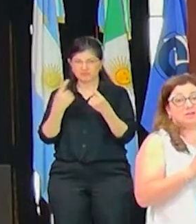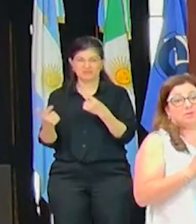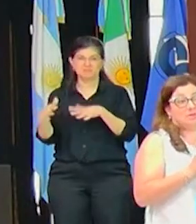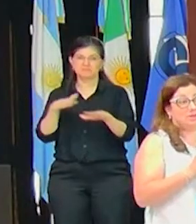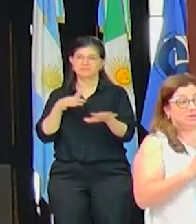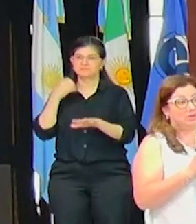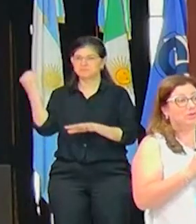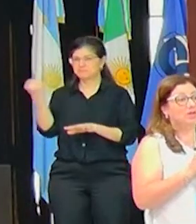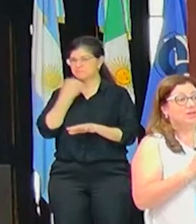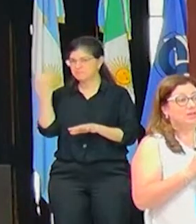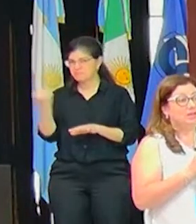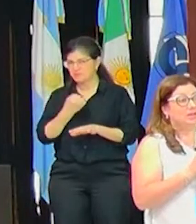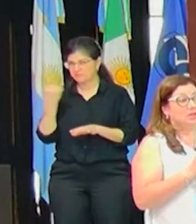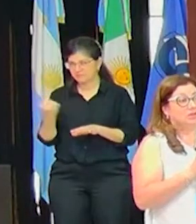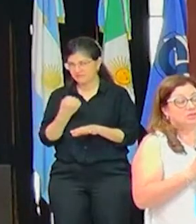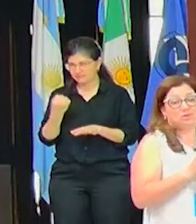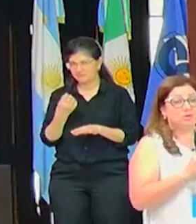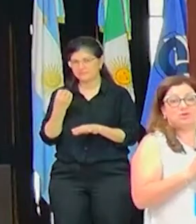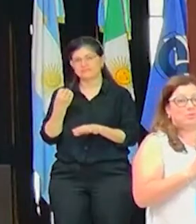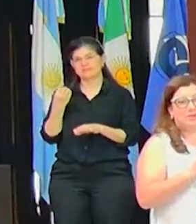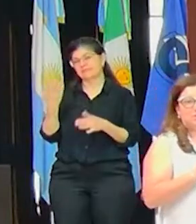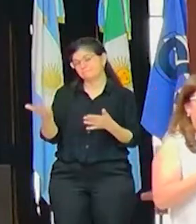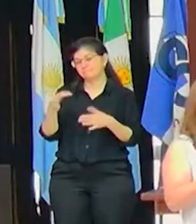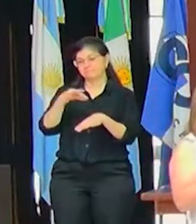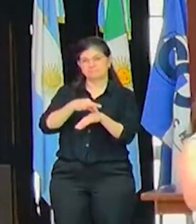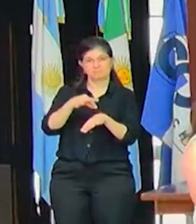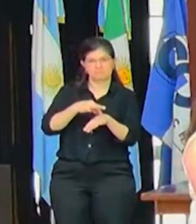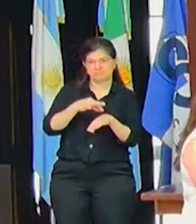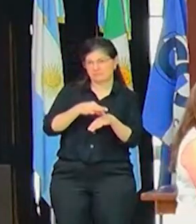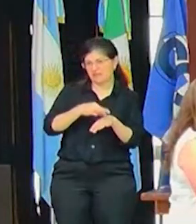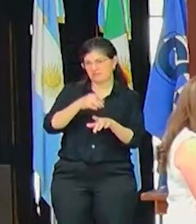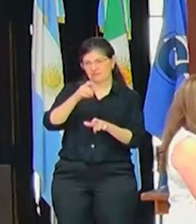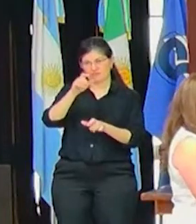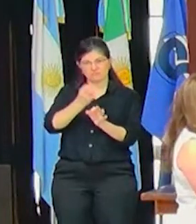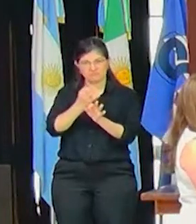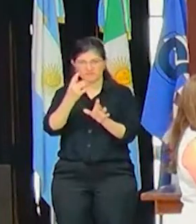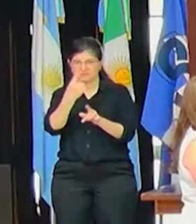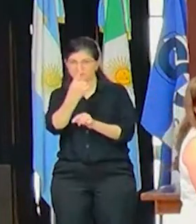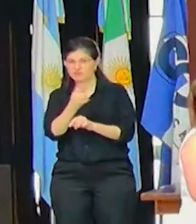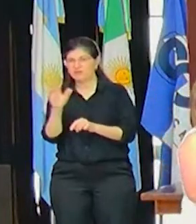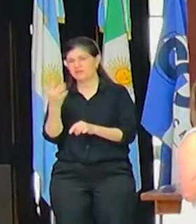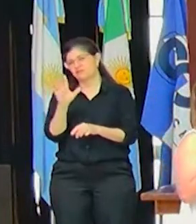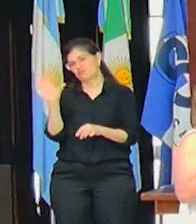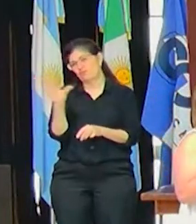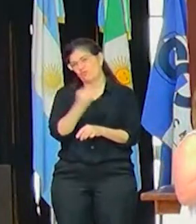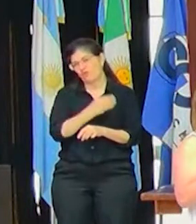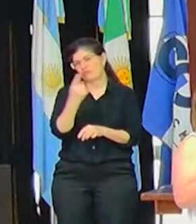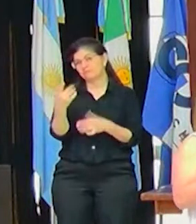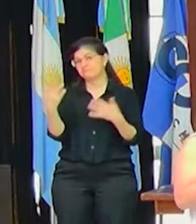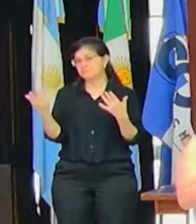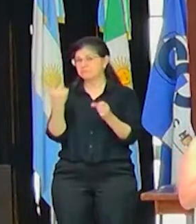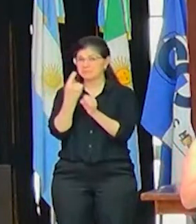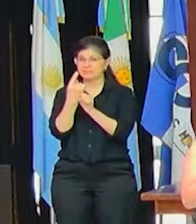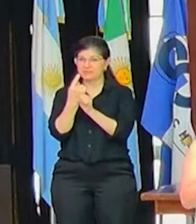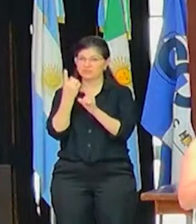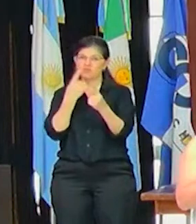del acto médico, y todos los médicos, cuando vemos un paciente, lo que hacemos, lo primero es la consulta y es el